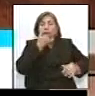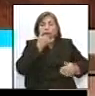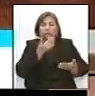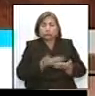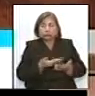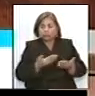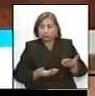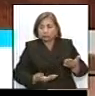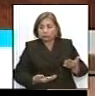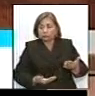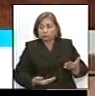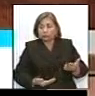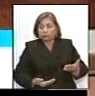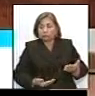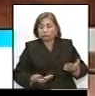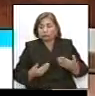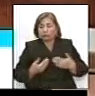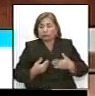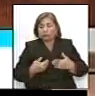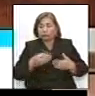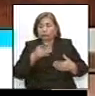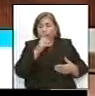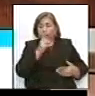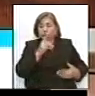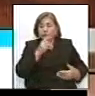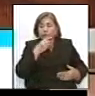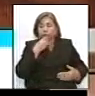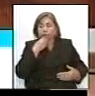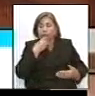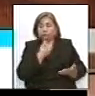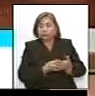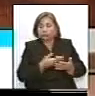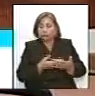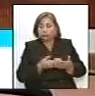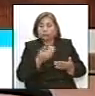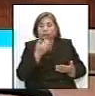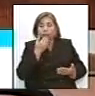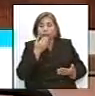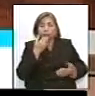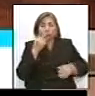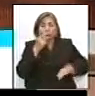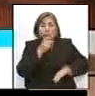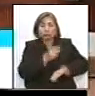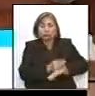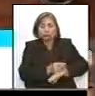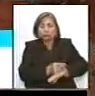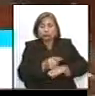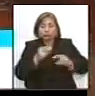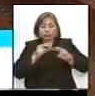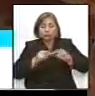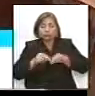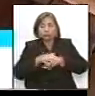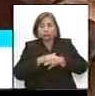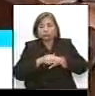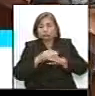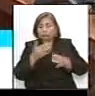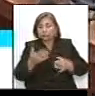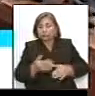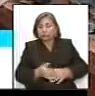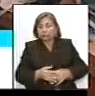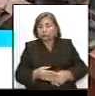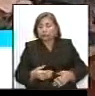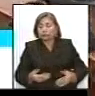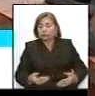siguientes circunstancias. Y en el punto D se refiere a cuando sean quienes han denunciado el hecho a investigarse ante la comisión.